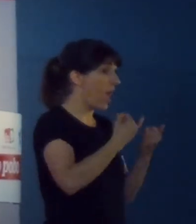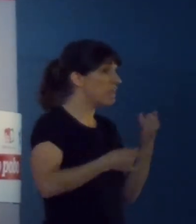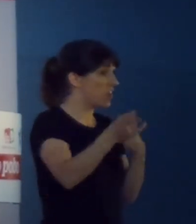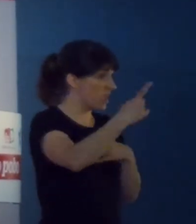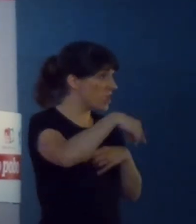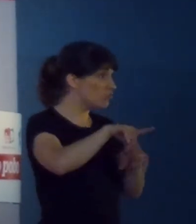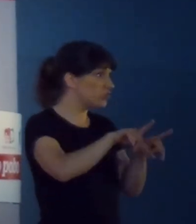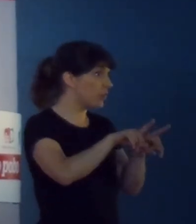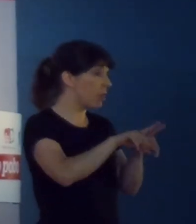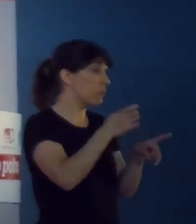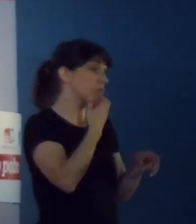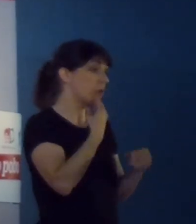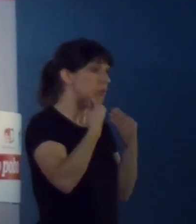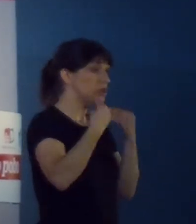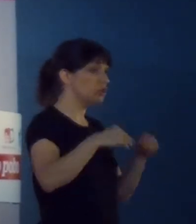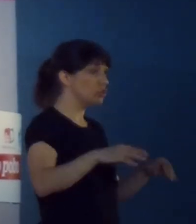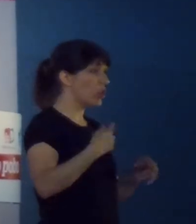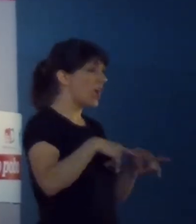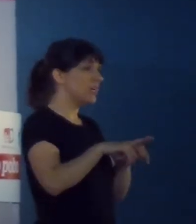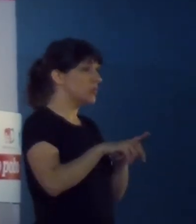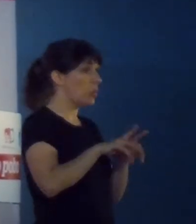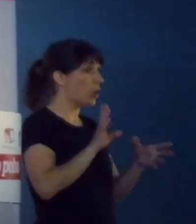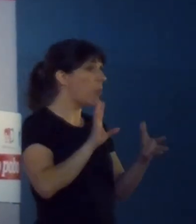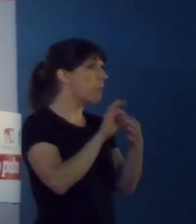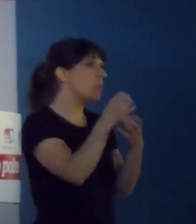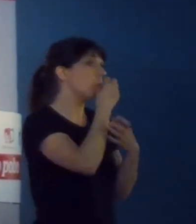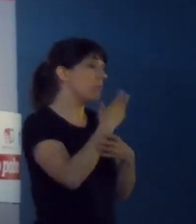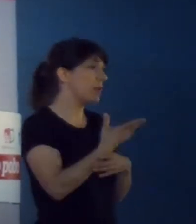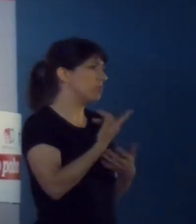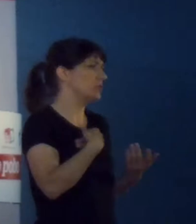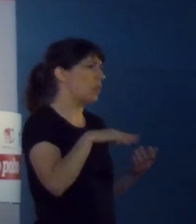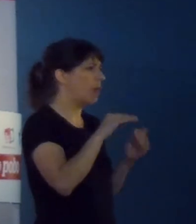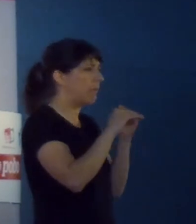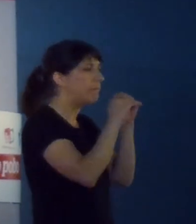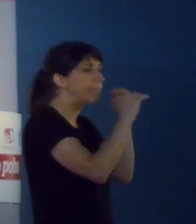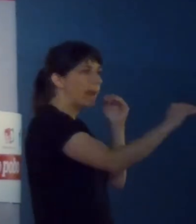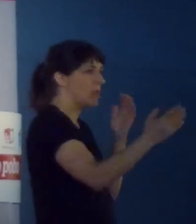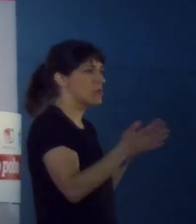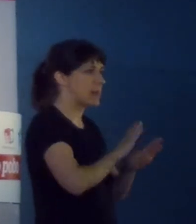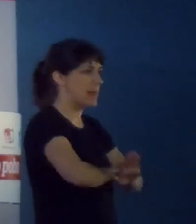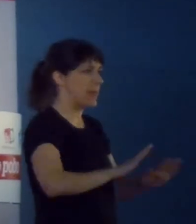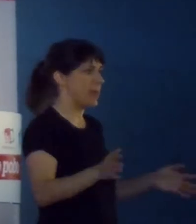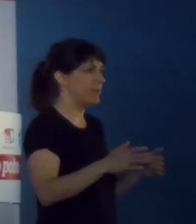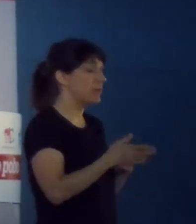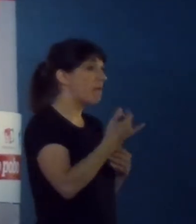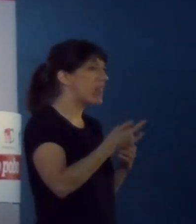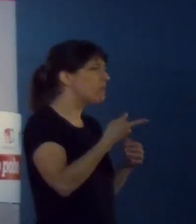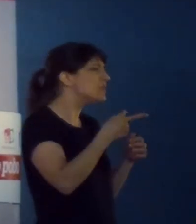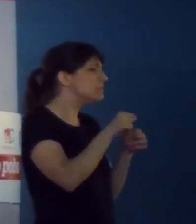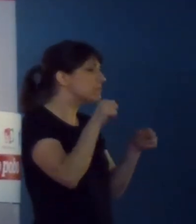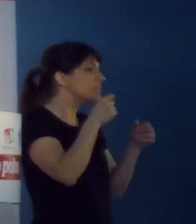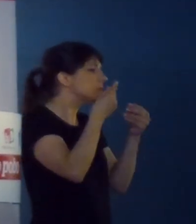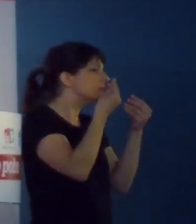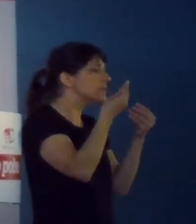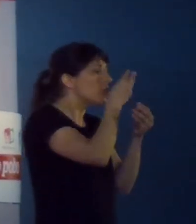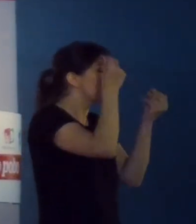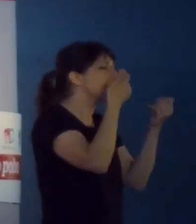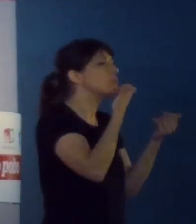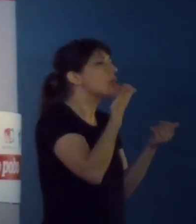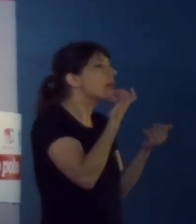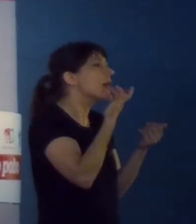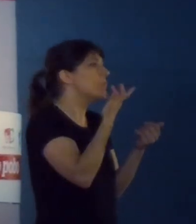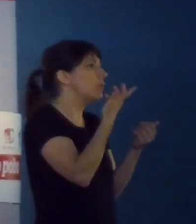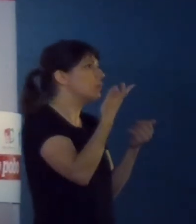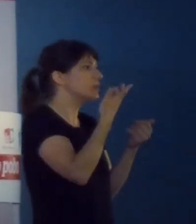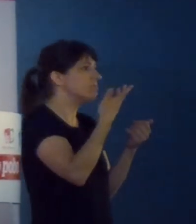só ven a historia, pensamentos racionales, só ven as cousas en plano, en dúas dimensións. Esquécese que hai volume, que é unha terceira dimensión,